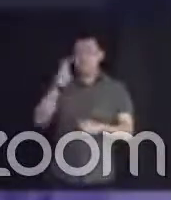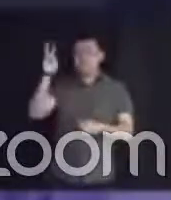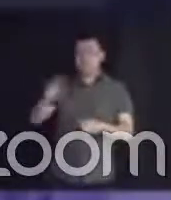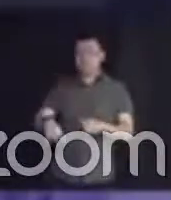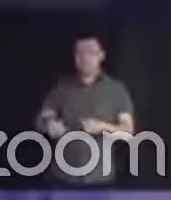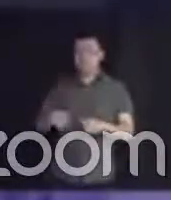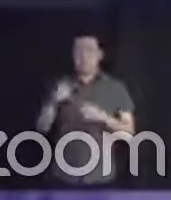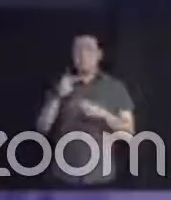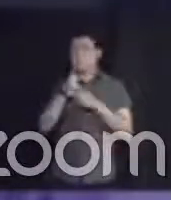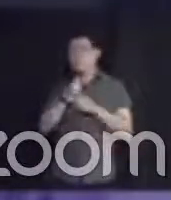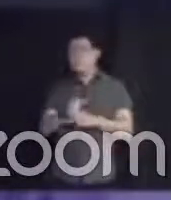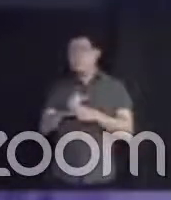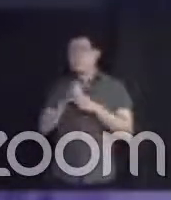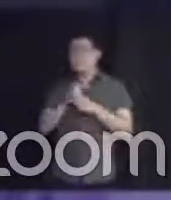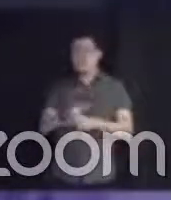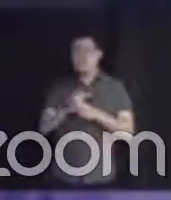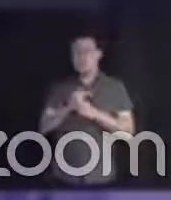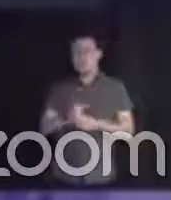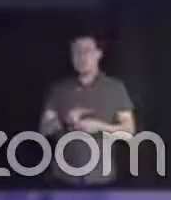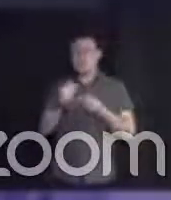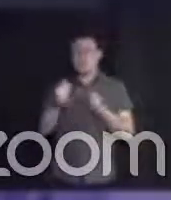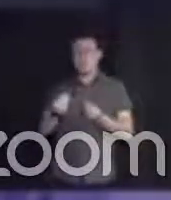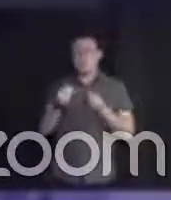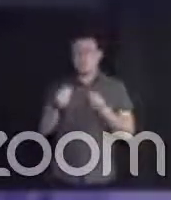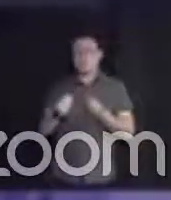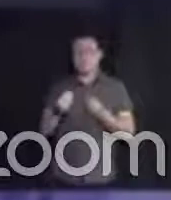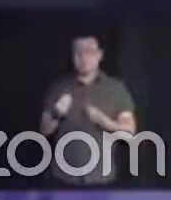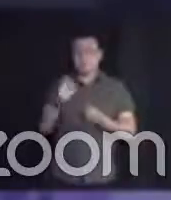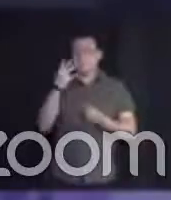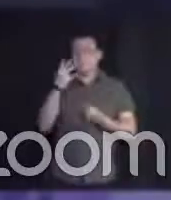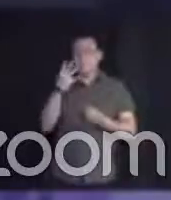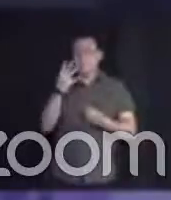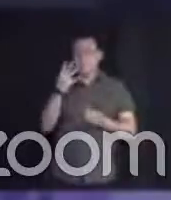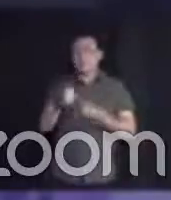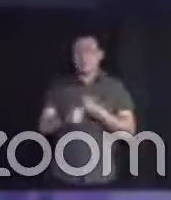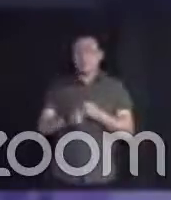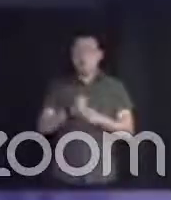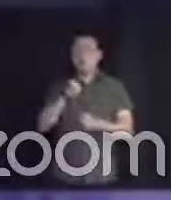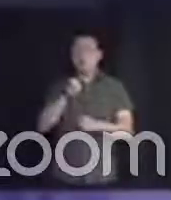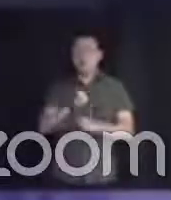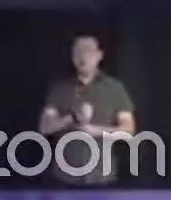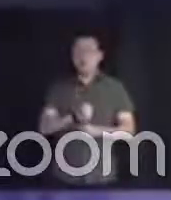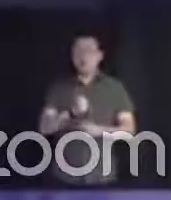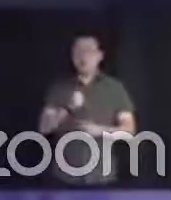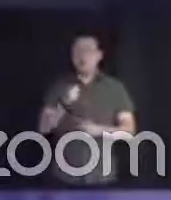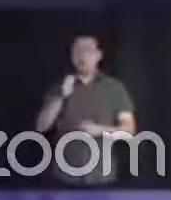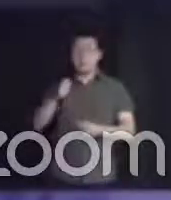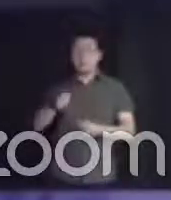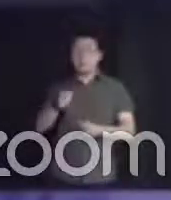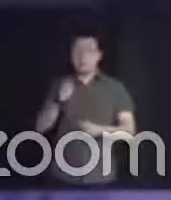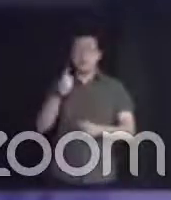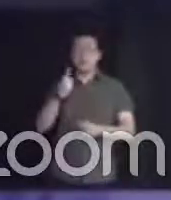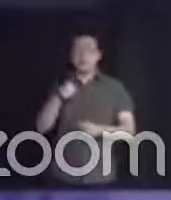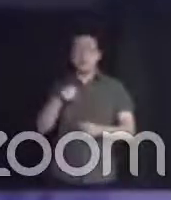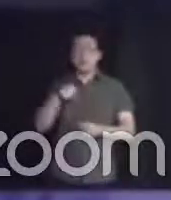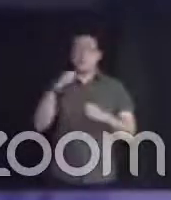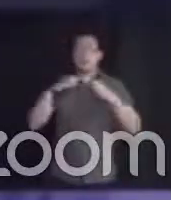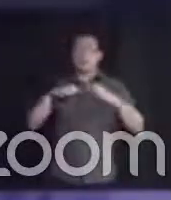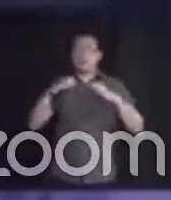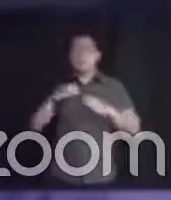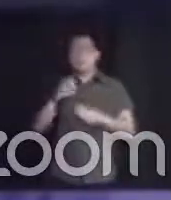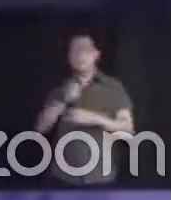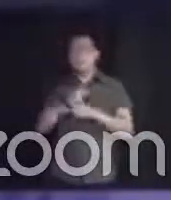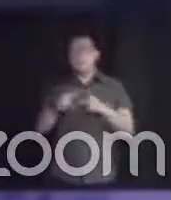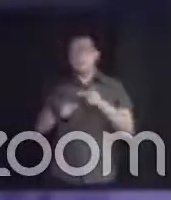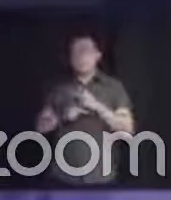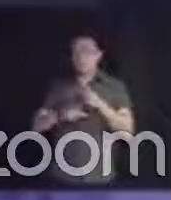tuvieron tanta paciencia. Fueron 4 años únicamente tomándome el producto,